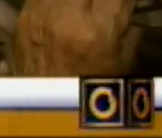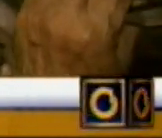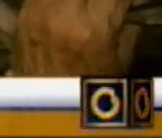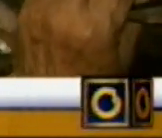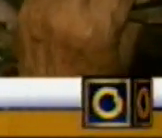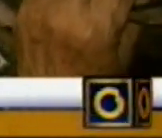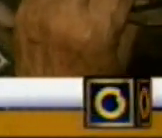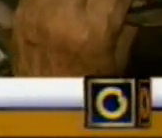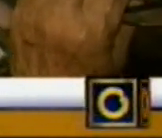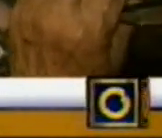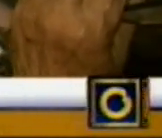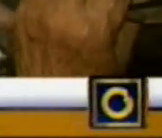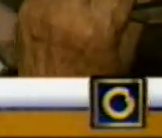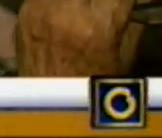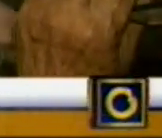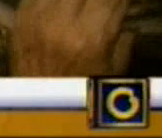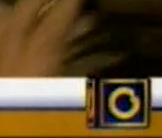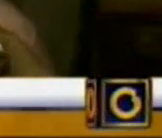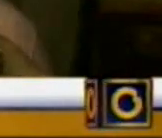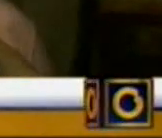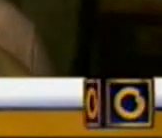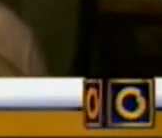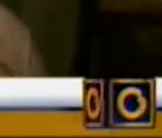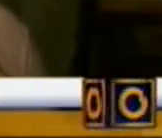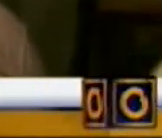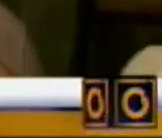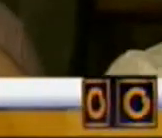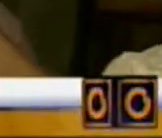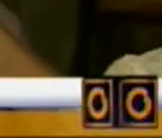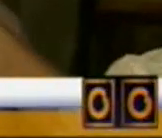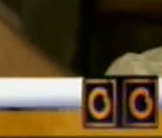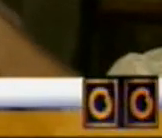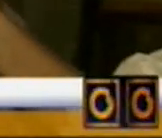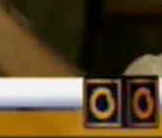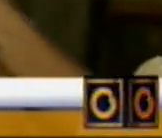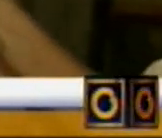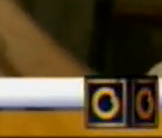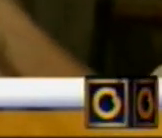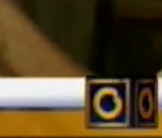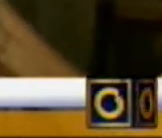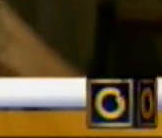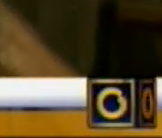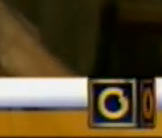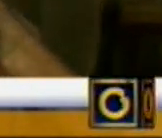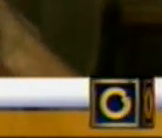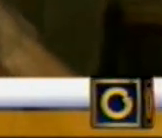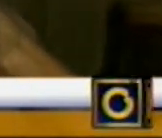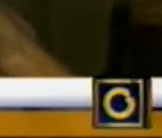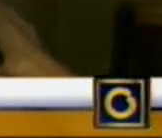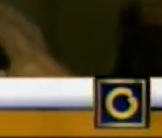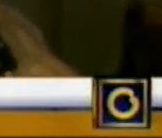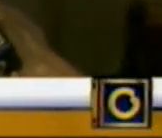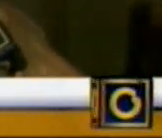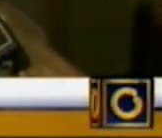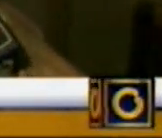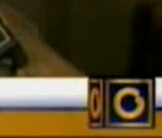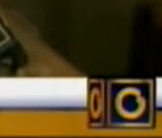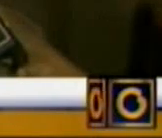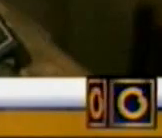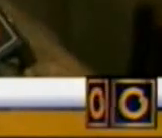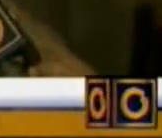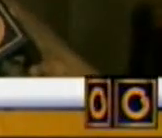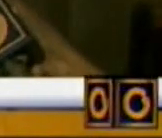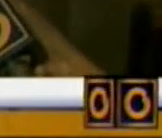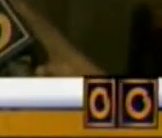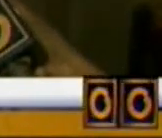yo no he tomado ninguna medida, me voy a inhibir del caso y quiero denunciar públicamente a la presidenta del circuito, Bénesis Blanco, la